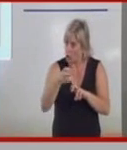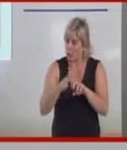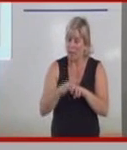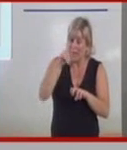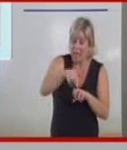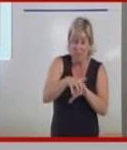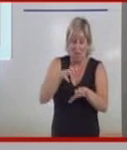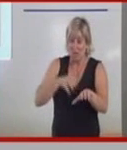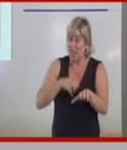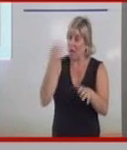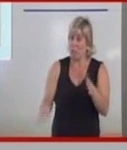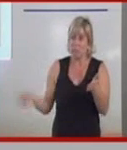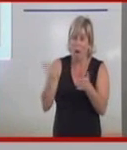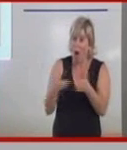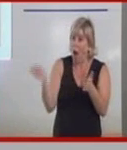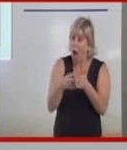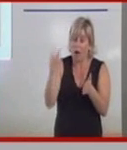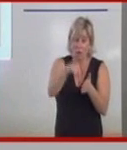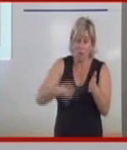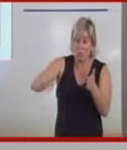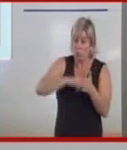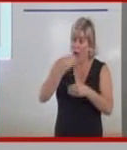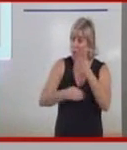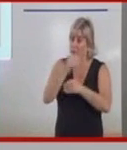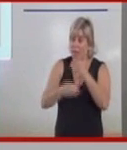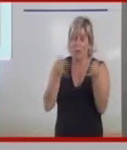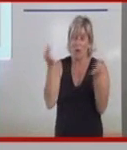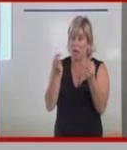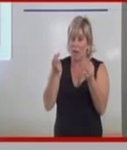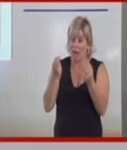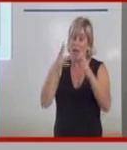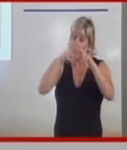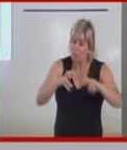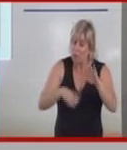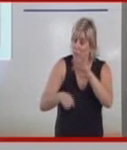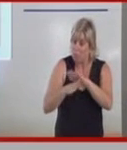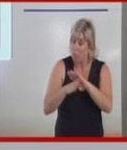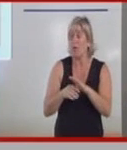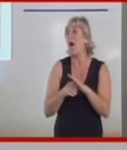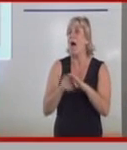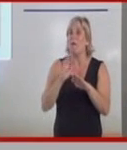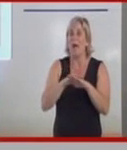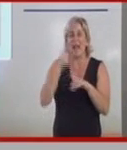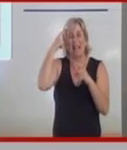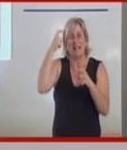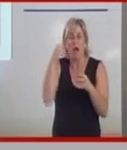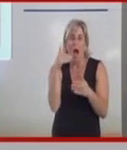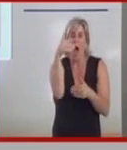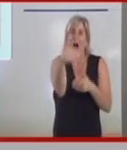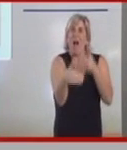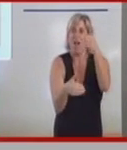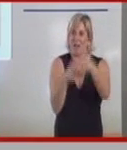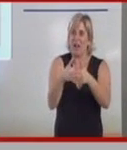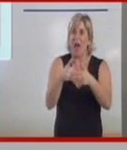dedica específicamente a la I+D+I para precisamente tratar de anticiparnos a la búsqueda